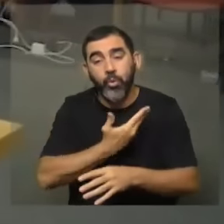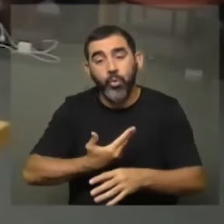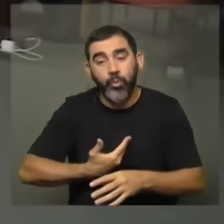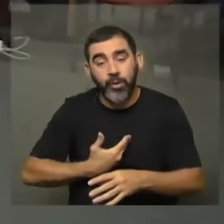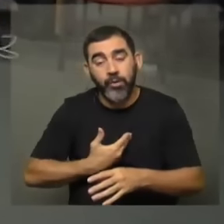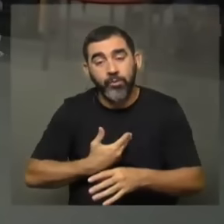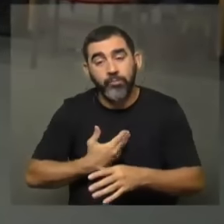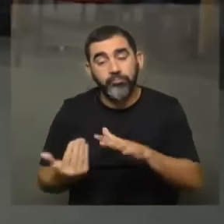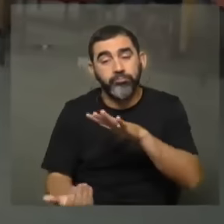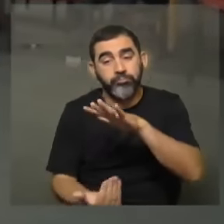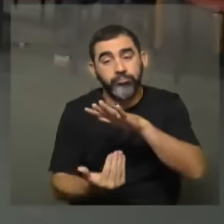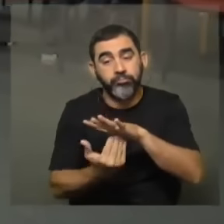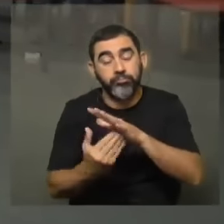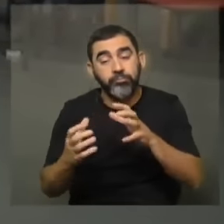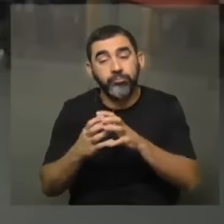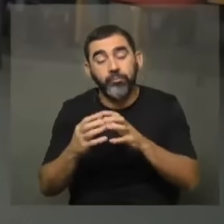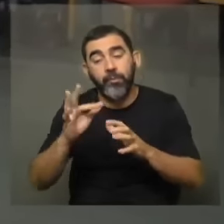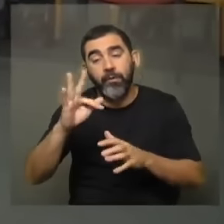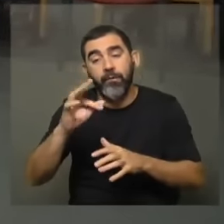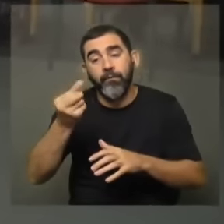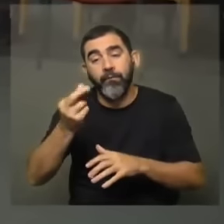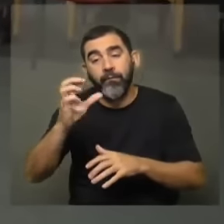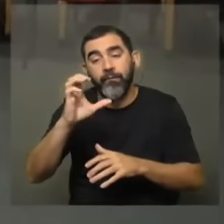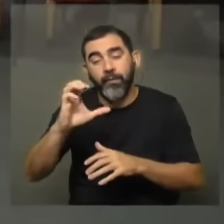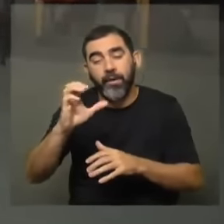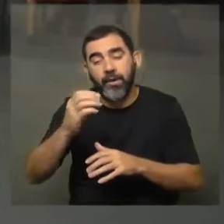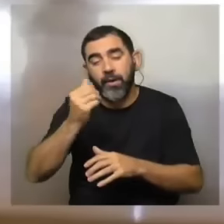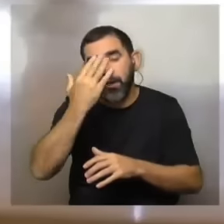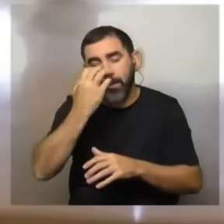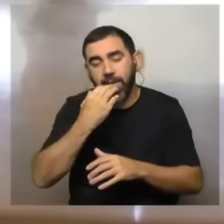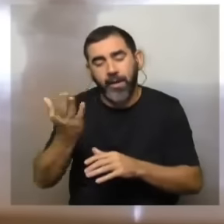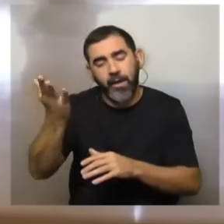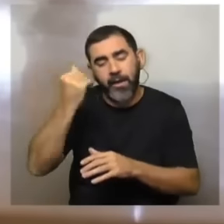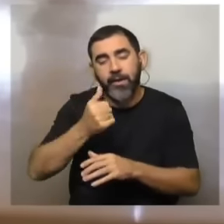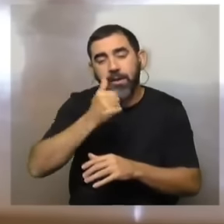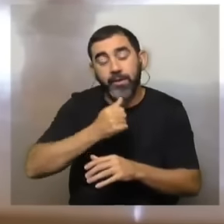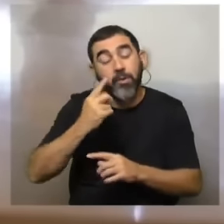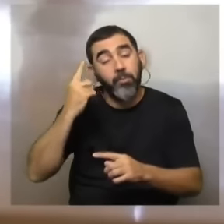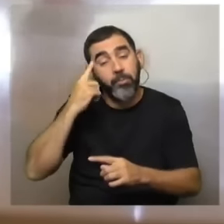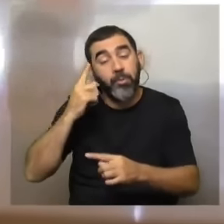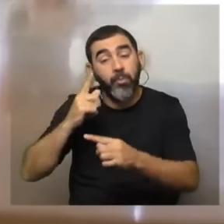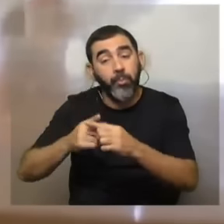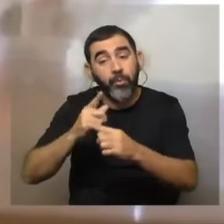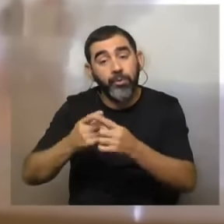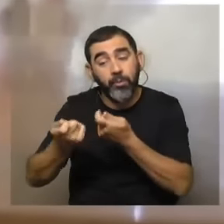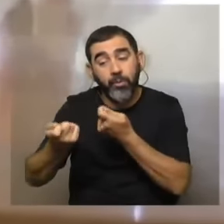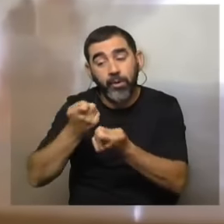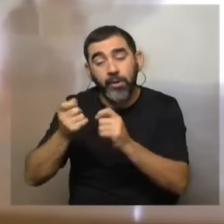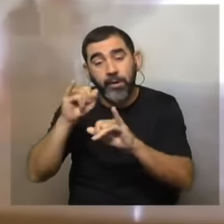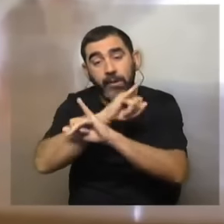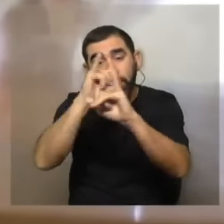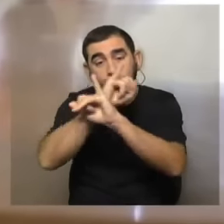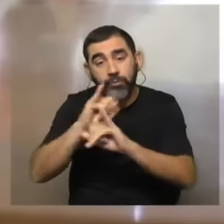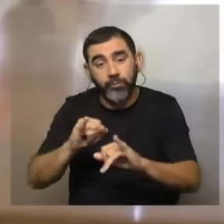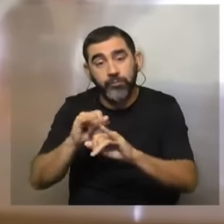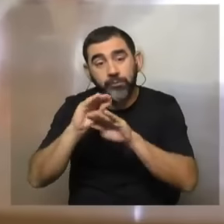Mayor central principal disidencia de la antigua guerrilla de las FARC mostraron optimismo con respecto al avance de las negociaciones de paz que se adelantan